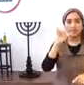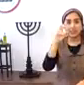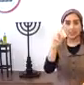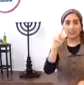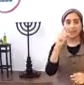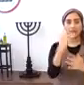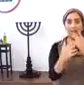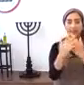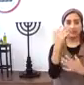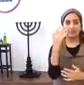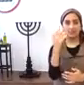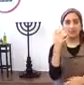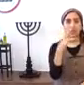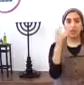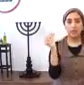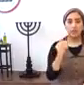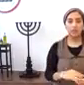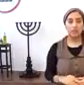mano,